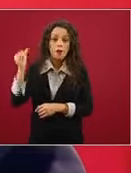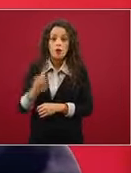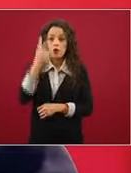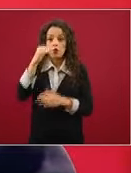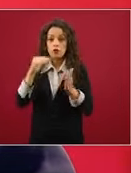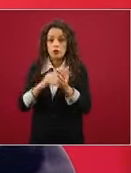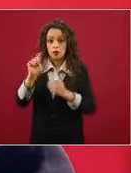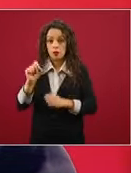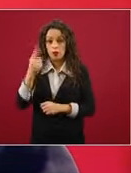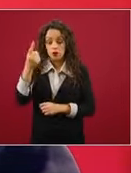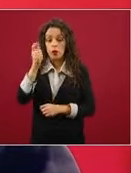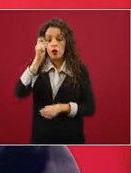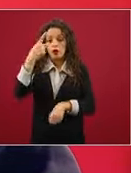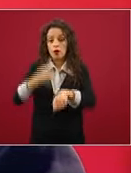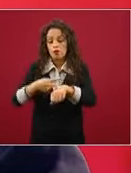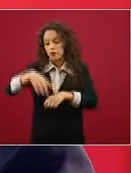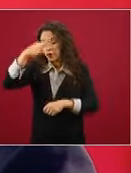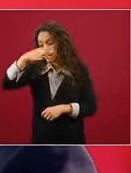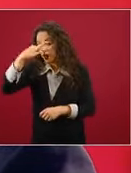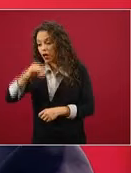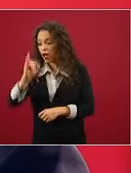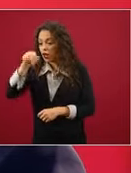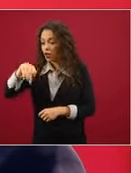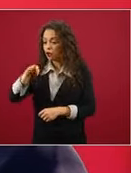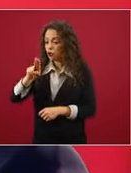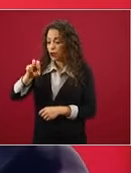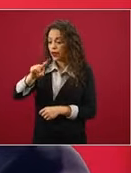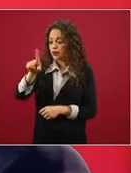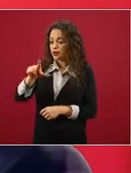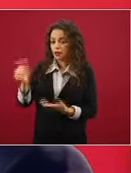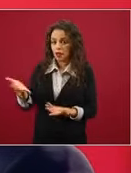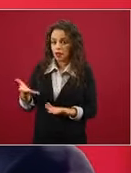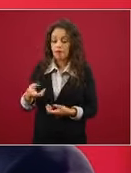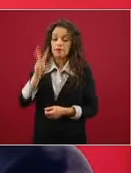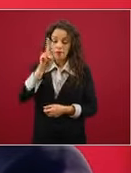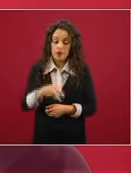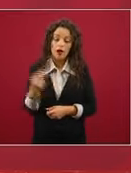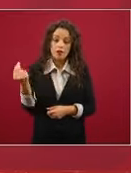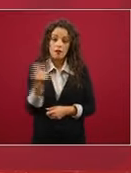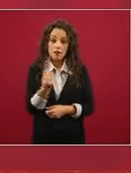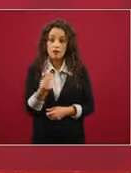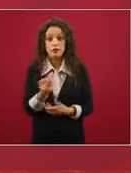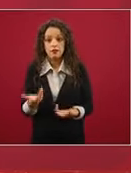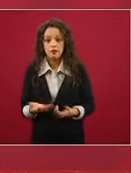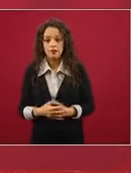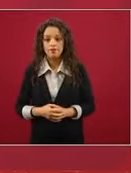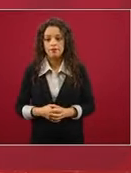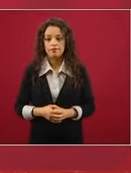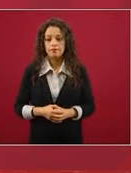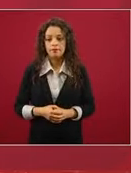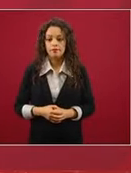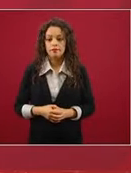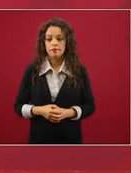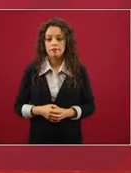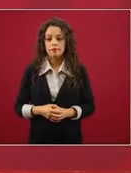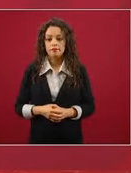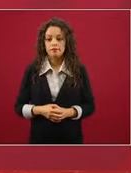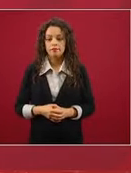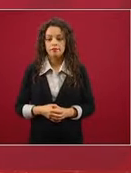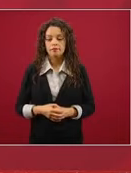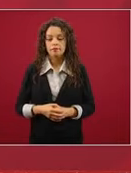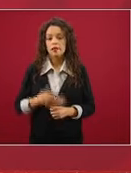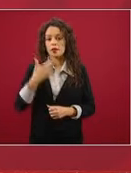demás padecimientos que se necesita. Y como bien señala Juan Carlos, uno de ellos es la